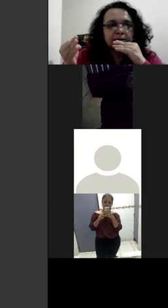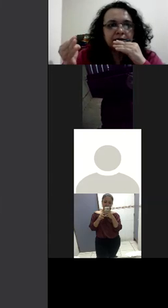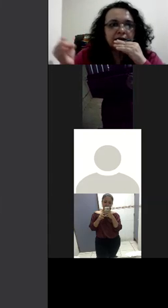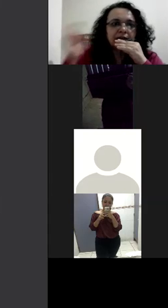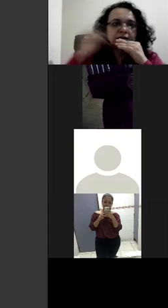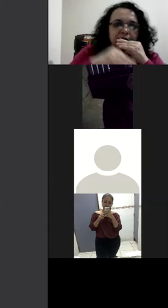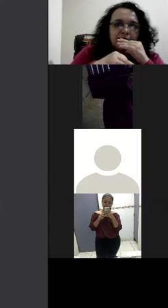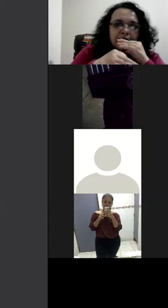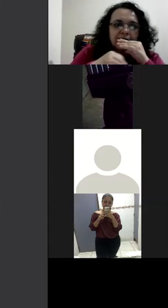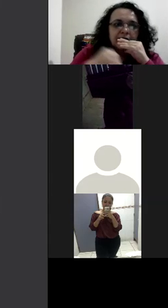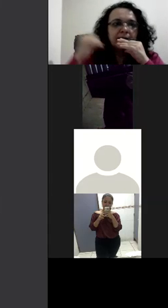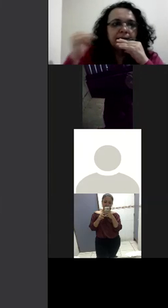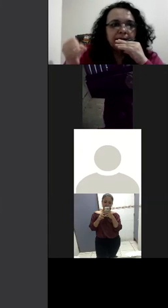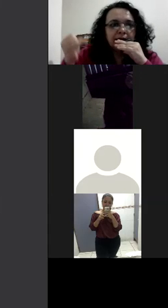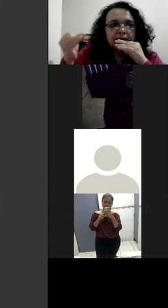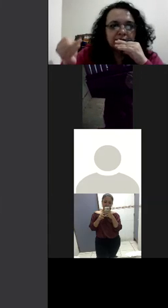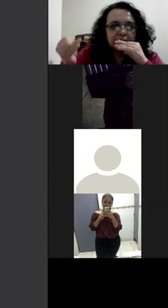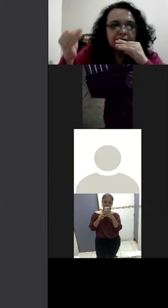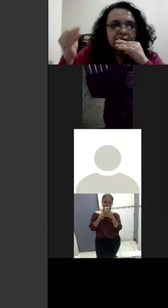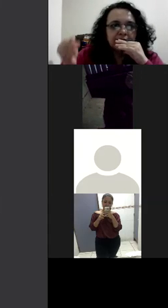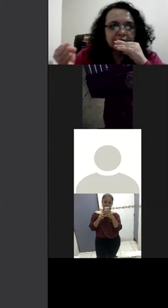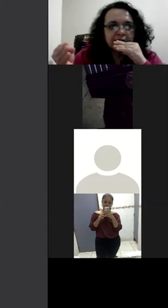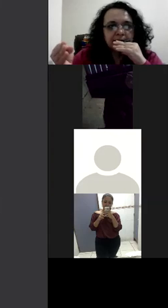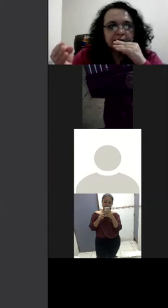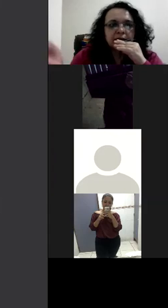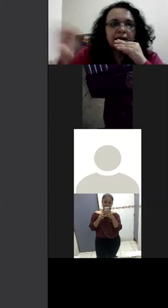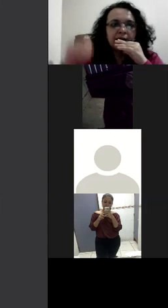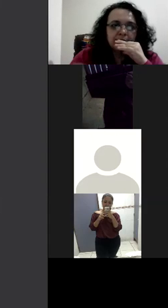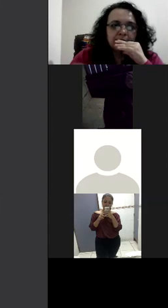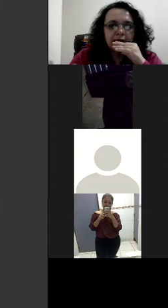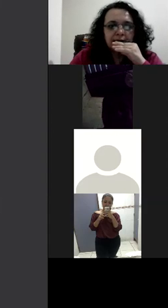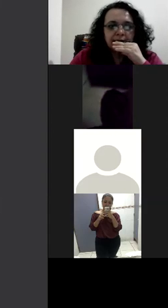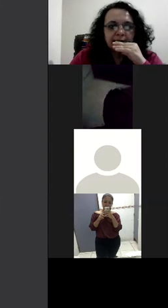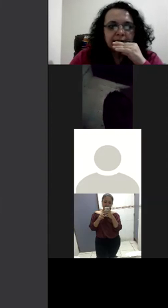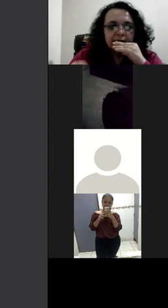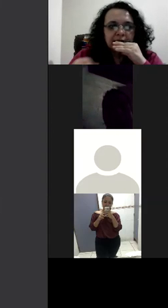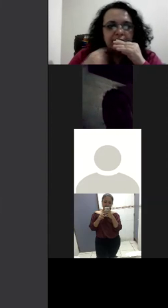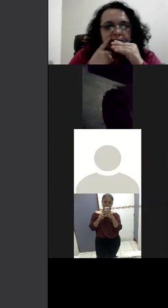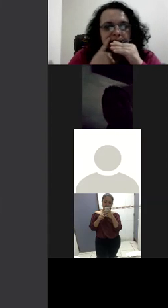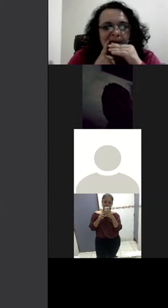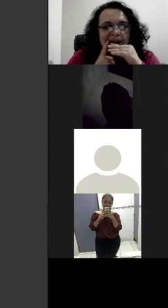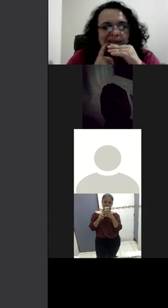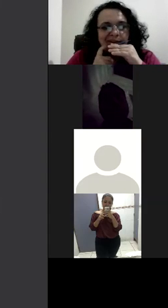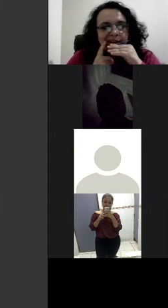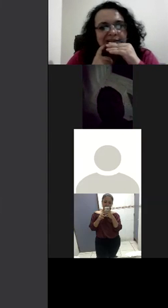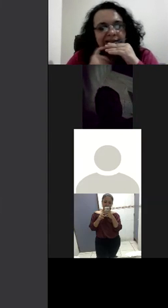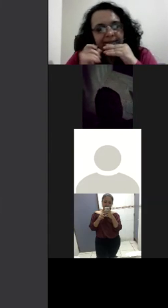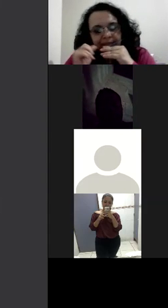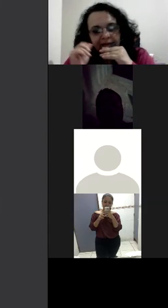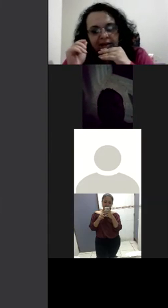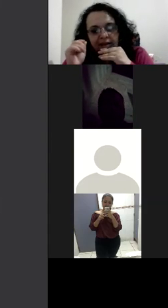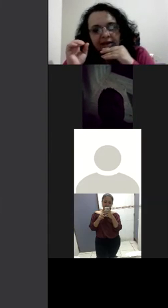tercera persona del singular, primera, segunda y tercera persona del plural. Entonces, ¿cuál es la